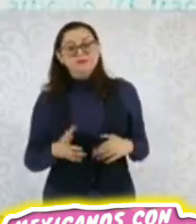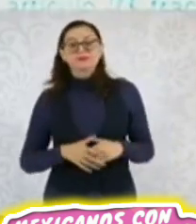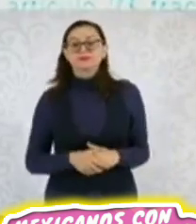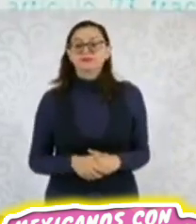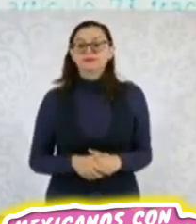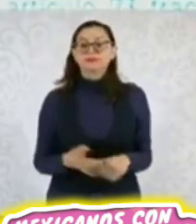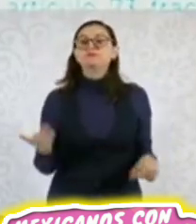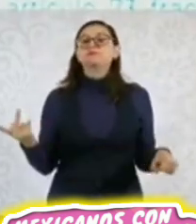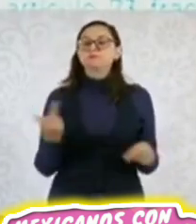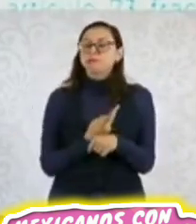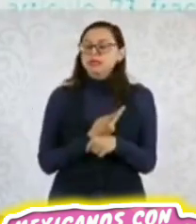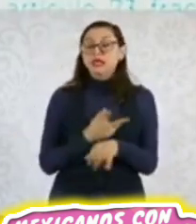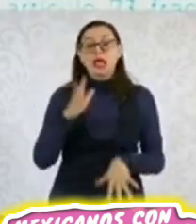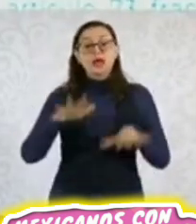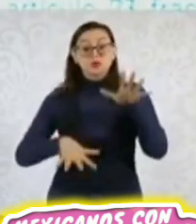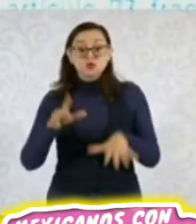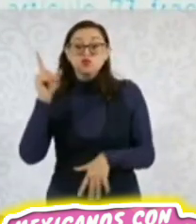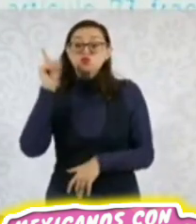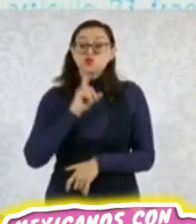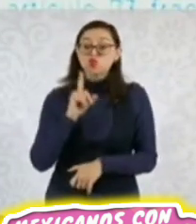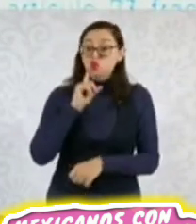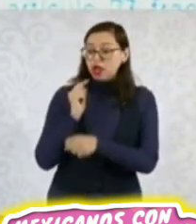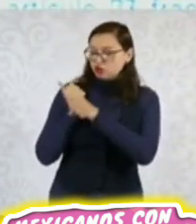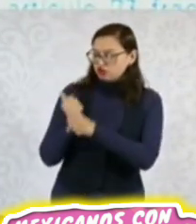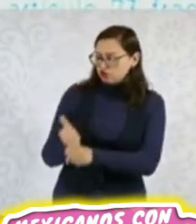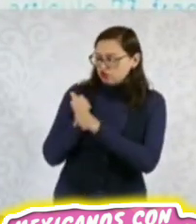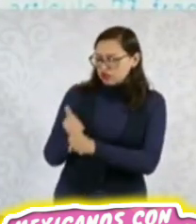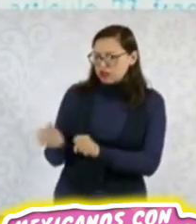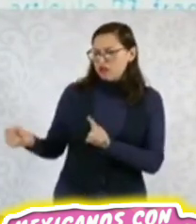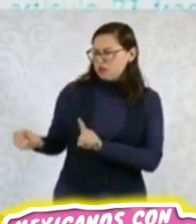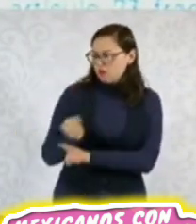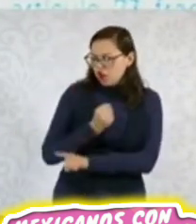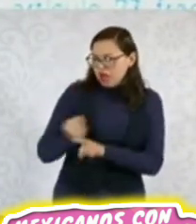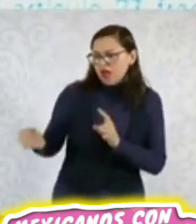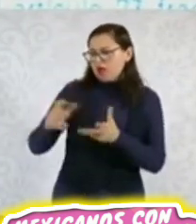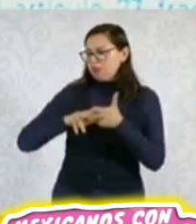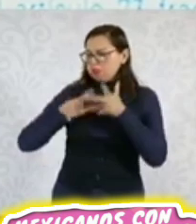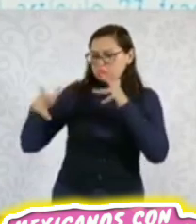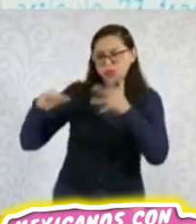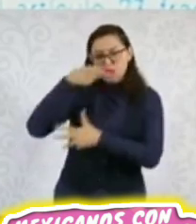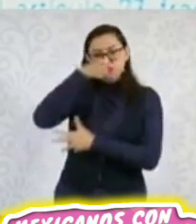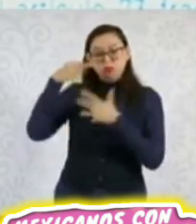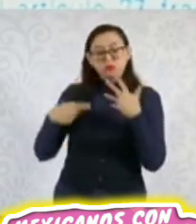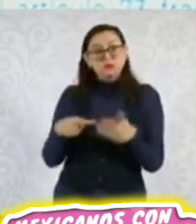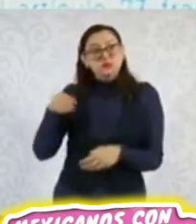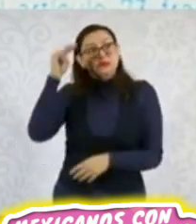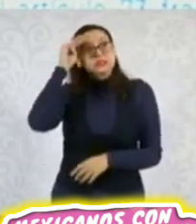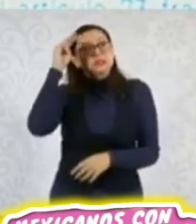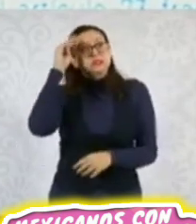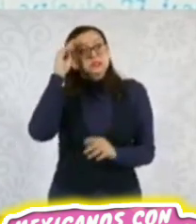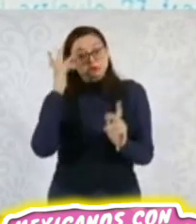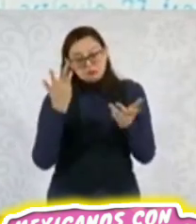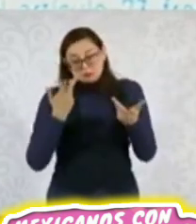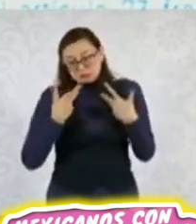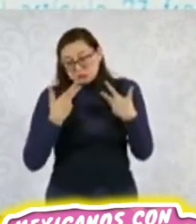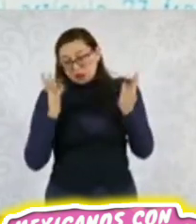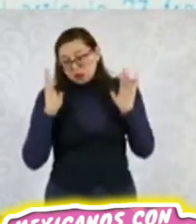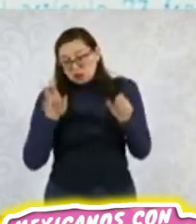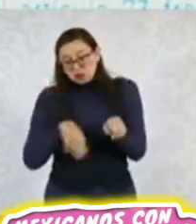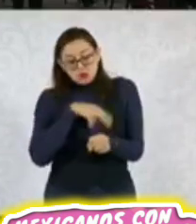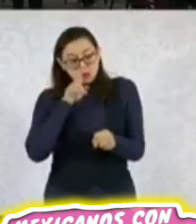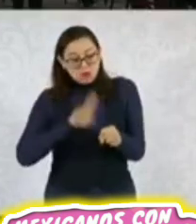vive violencias no sabe que está viviendo violencias, o una mujer que gana